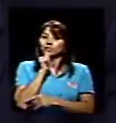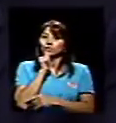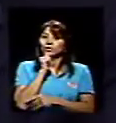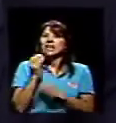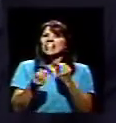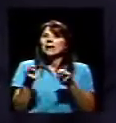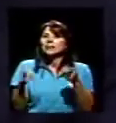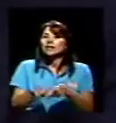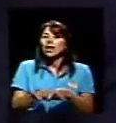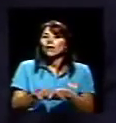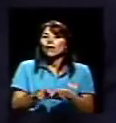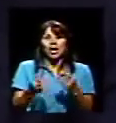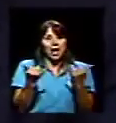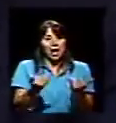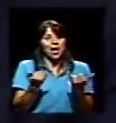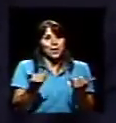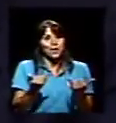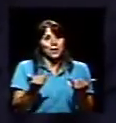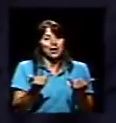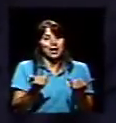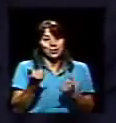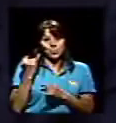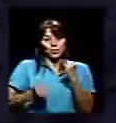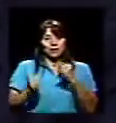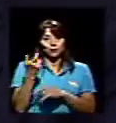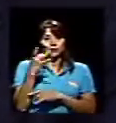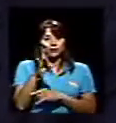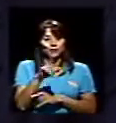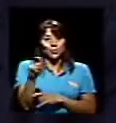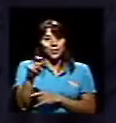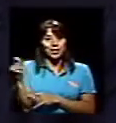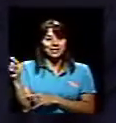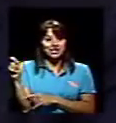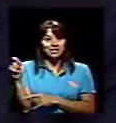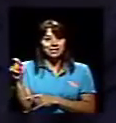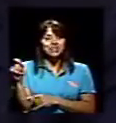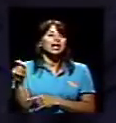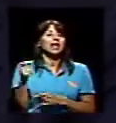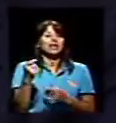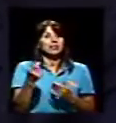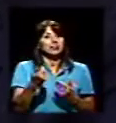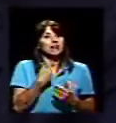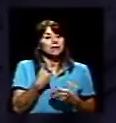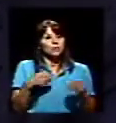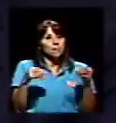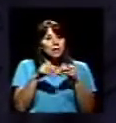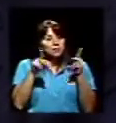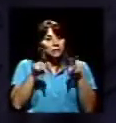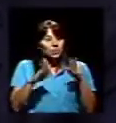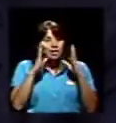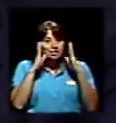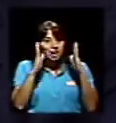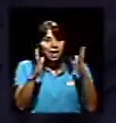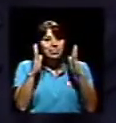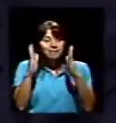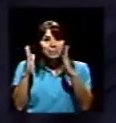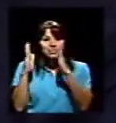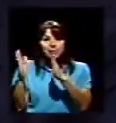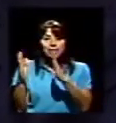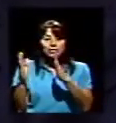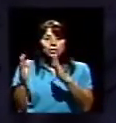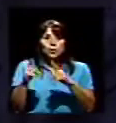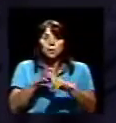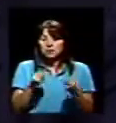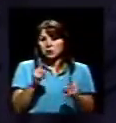asegurados en términos netos en los últimos 18 meses, pero aún así la caja ha hecho un interesante ejercicio para buscar el